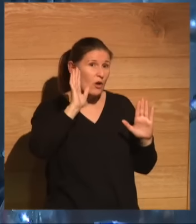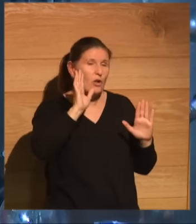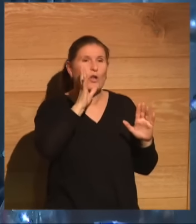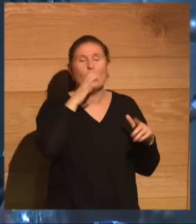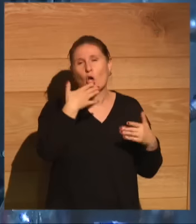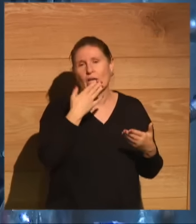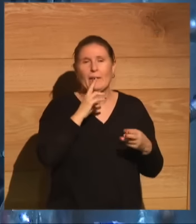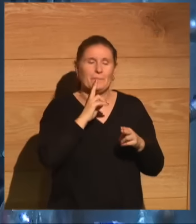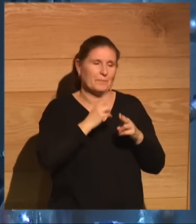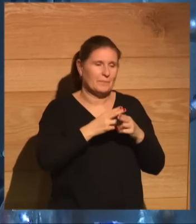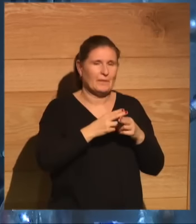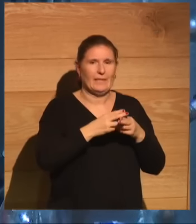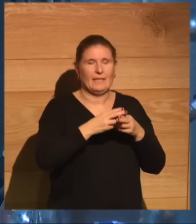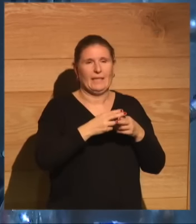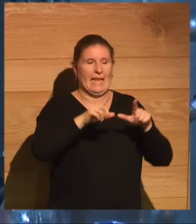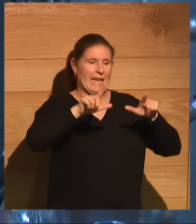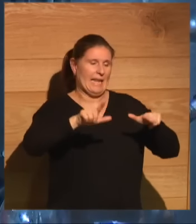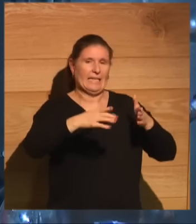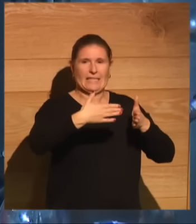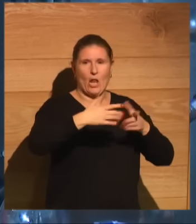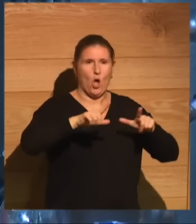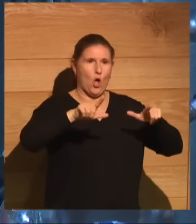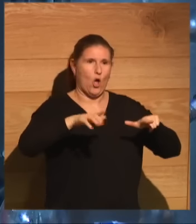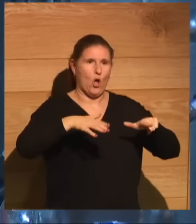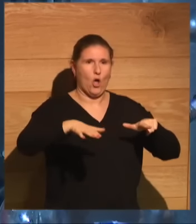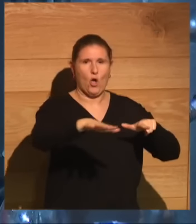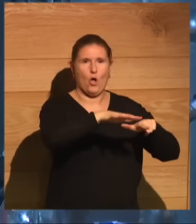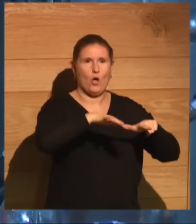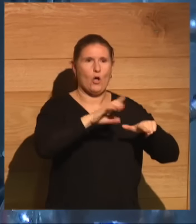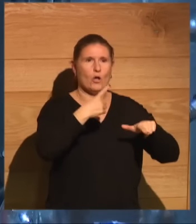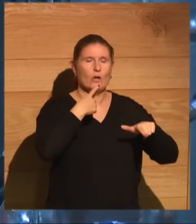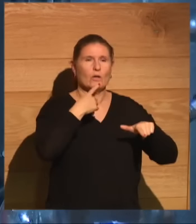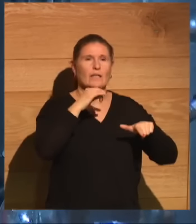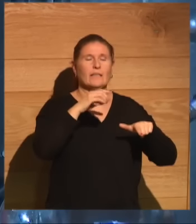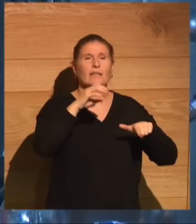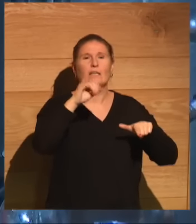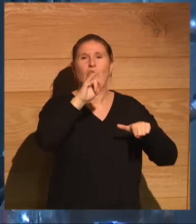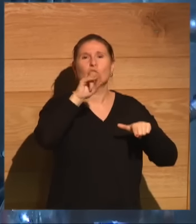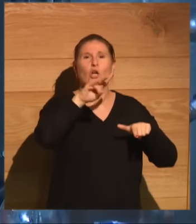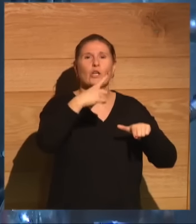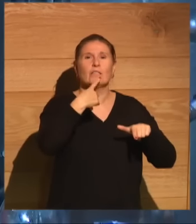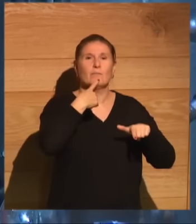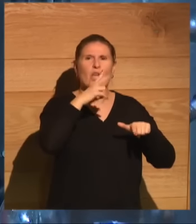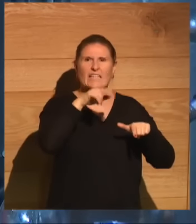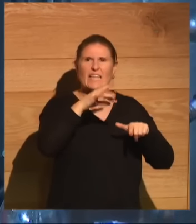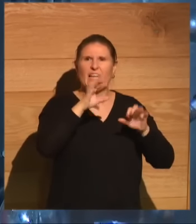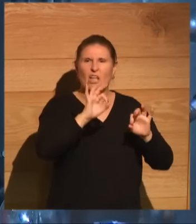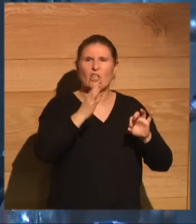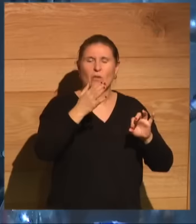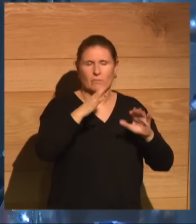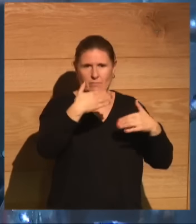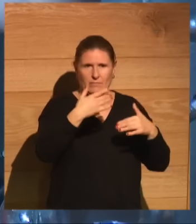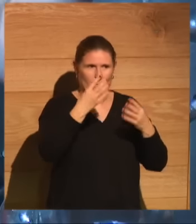ahora el salón H, que es lo que hemos visto cuando sale Robert Downey Jr. diciendo voy a ser el Doctor Muerte, jajaja. Y ahí hay